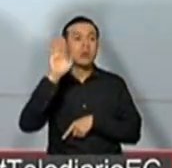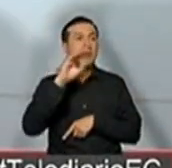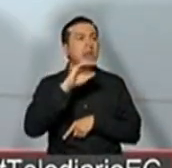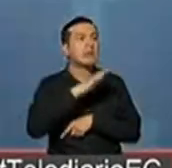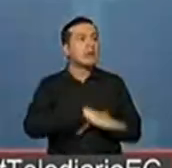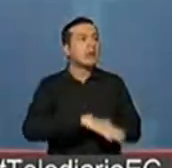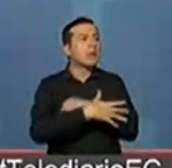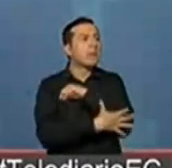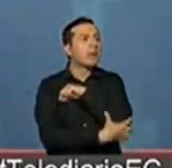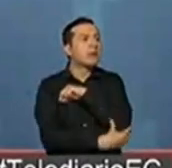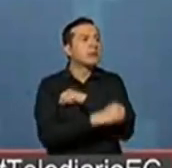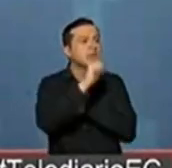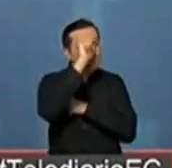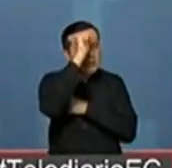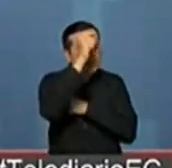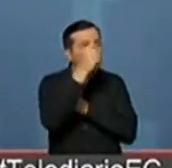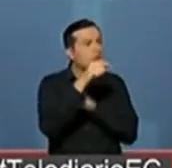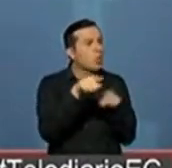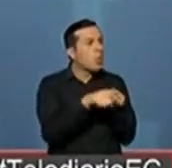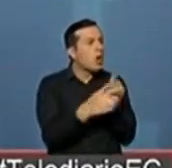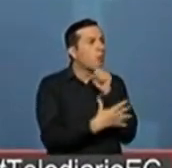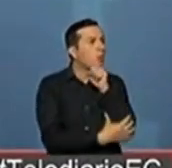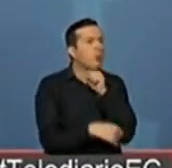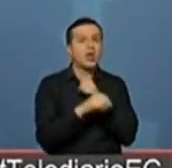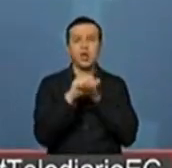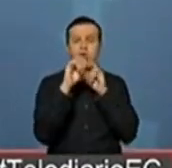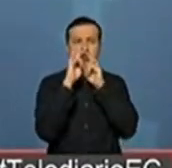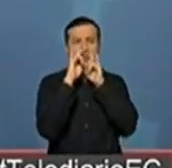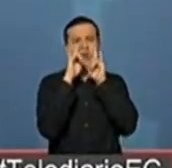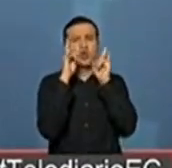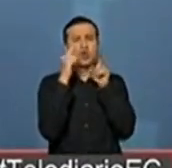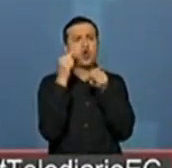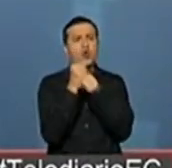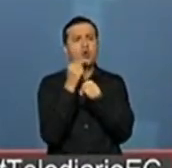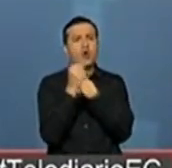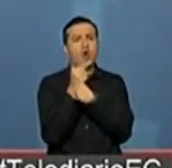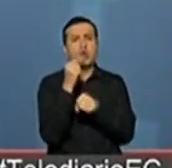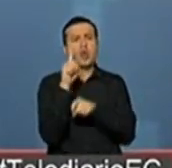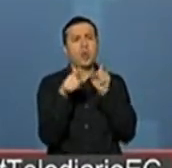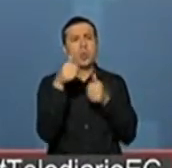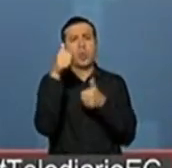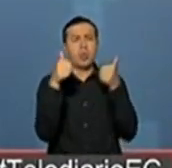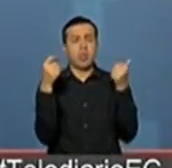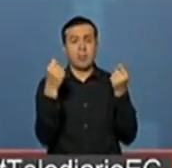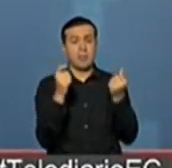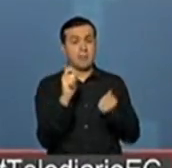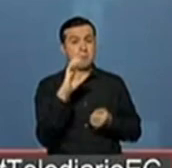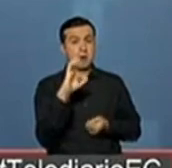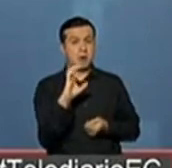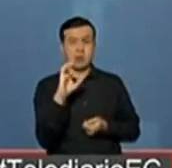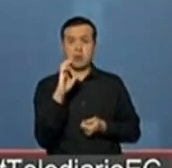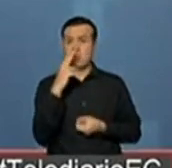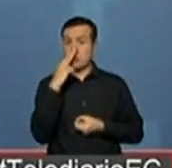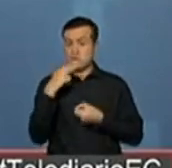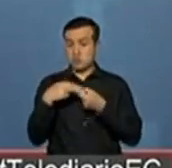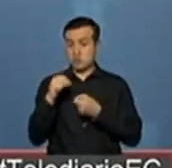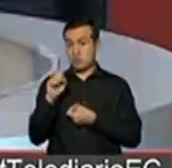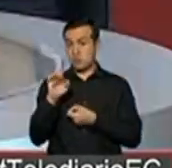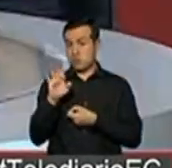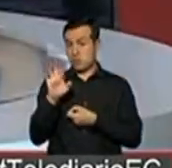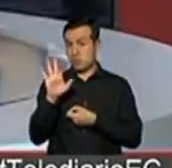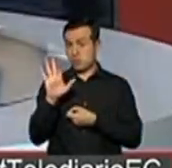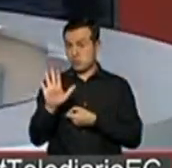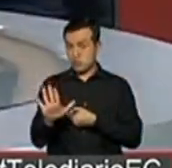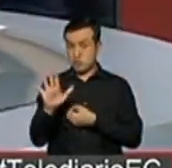India. Doctor, el punto medio en el tema de los subsidios, ¿no sería la eliminación del subsidio a la gasolina extra